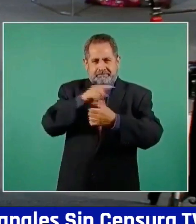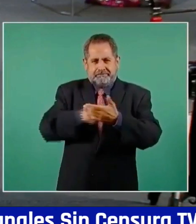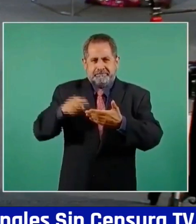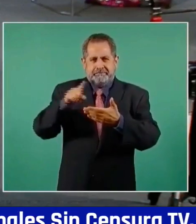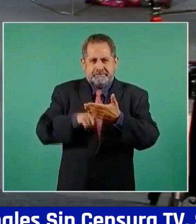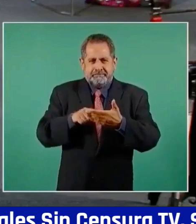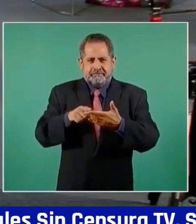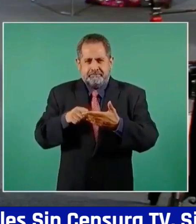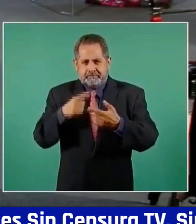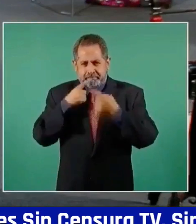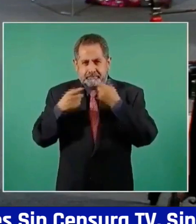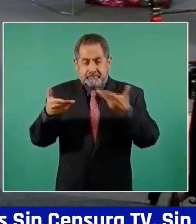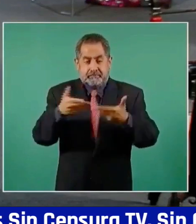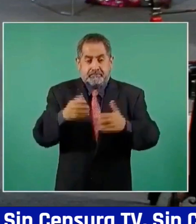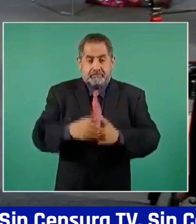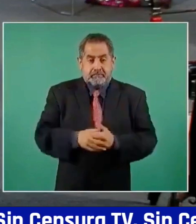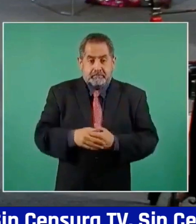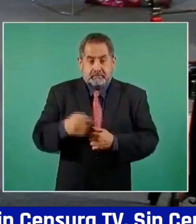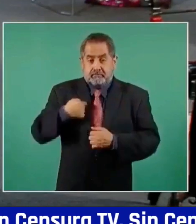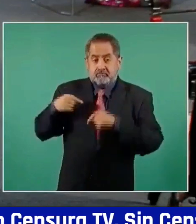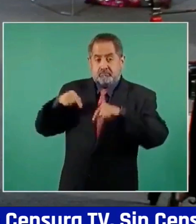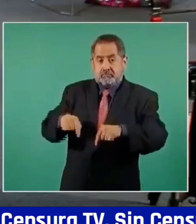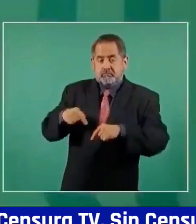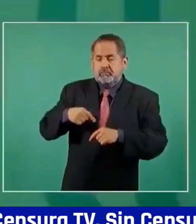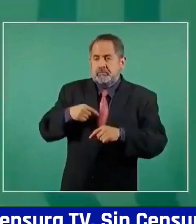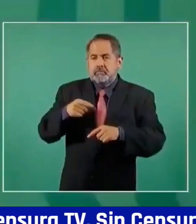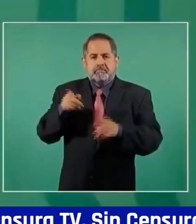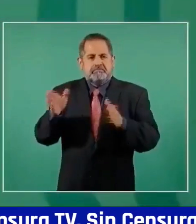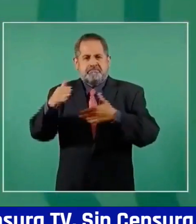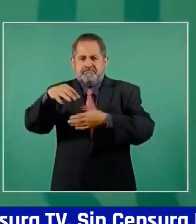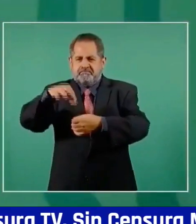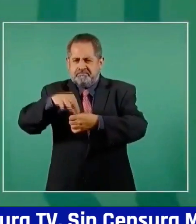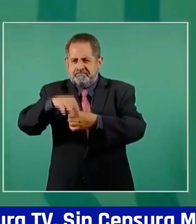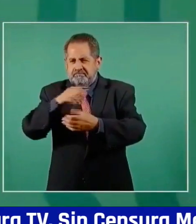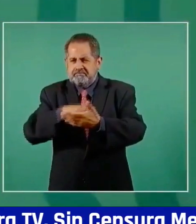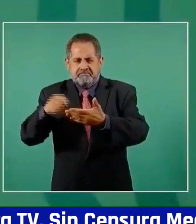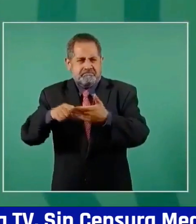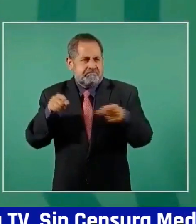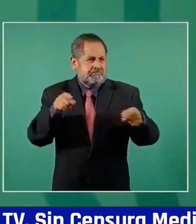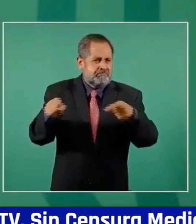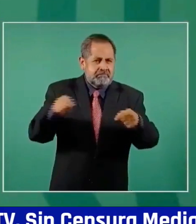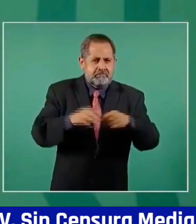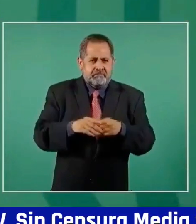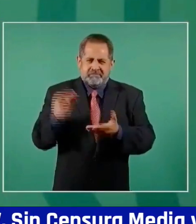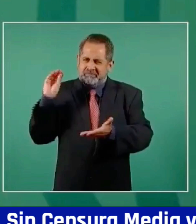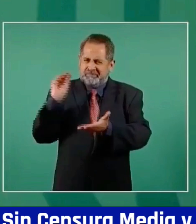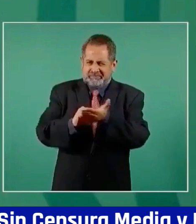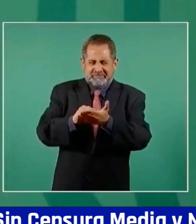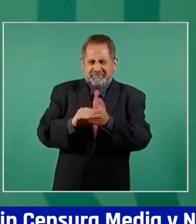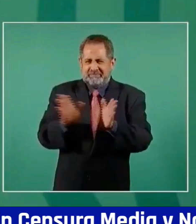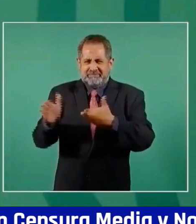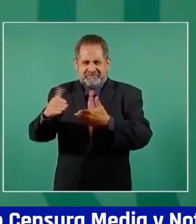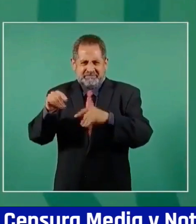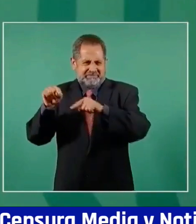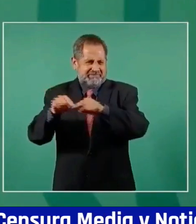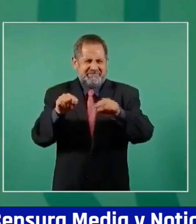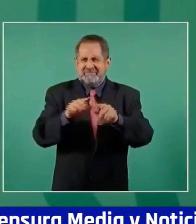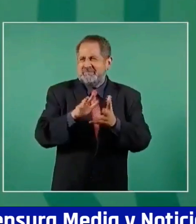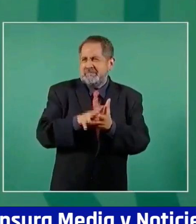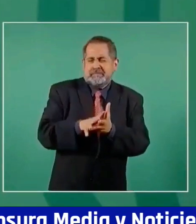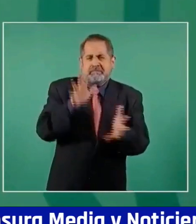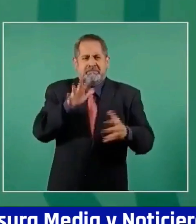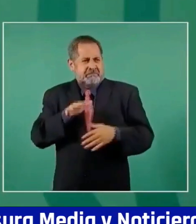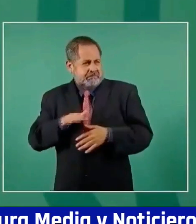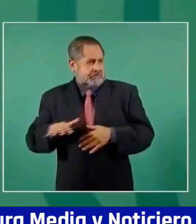en las urnas. se instalaron casi todas